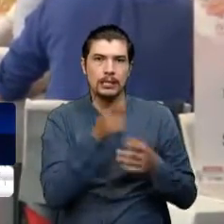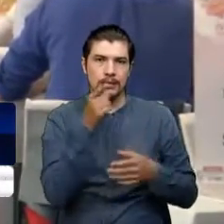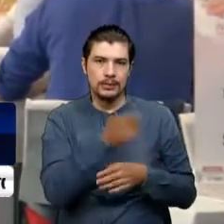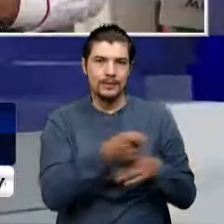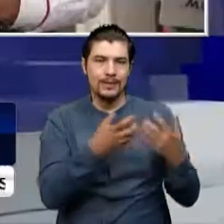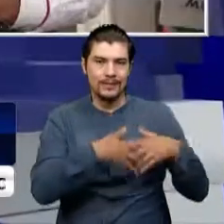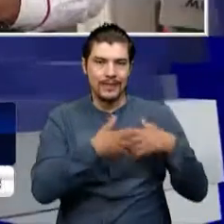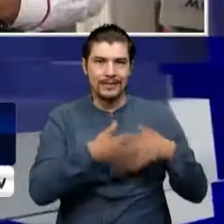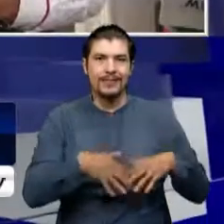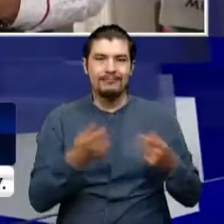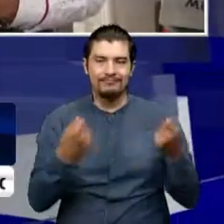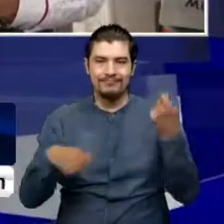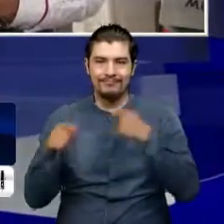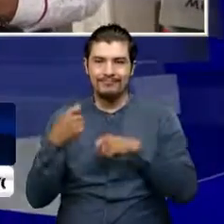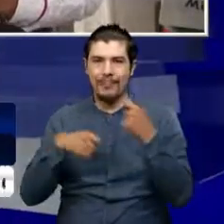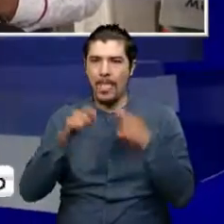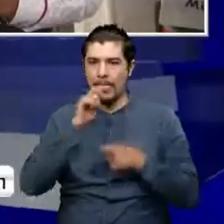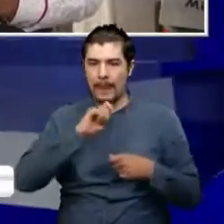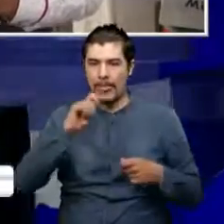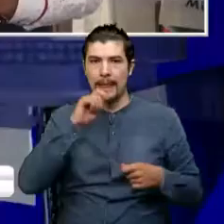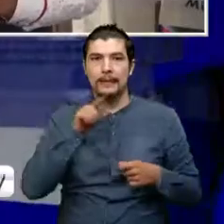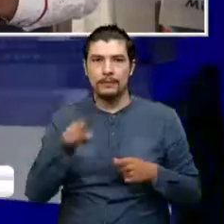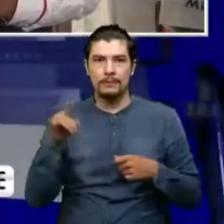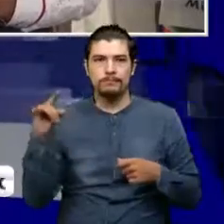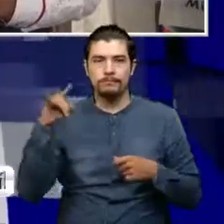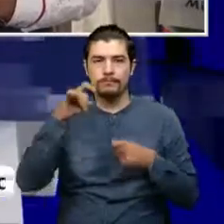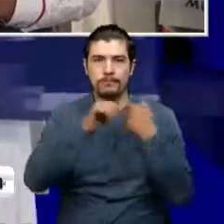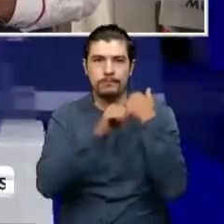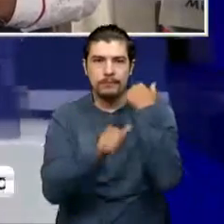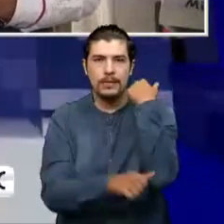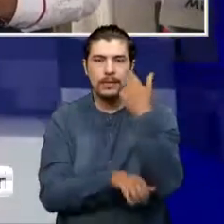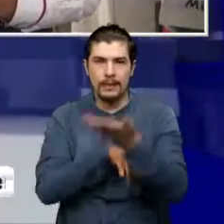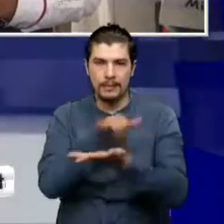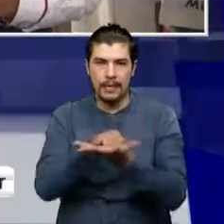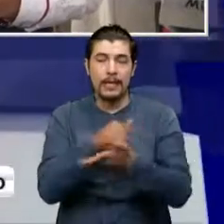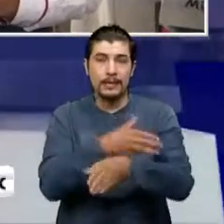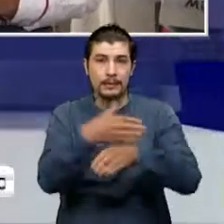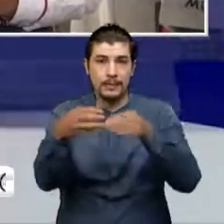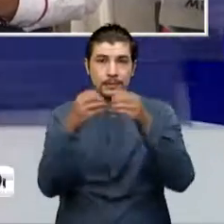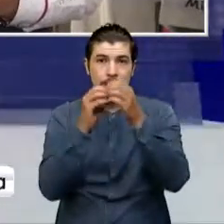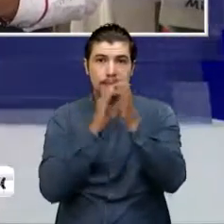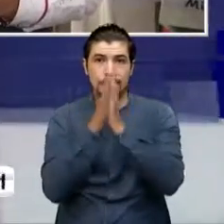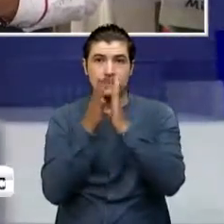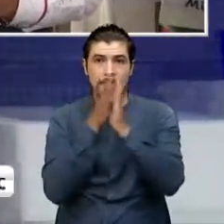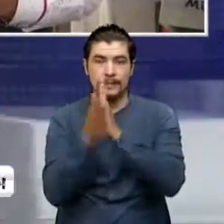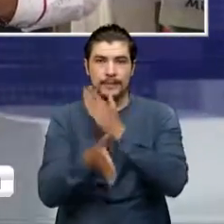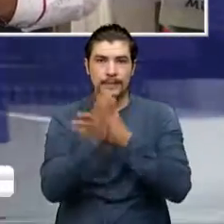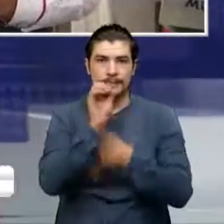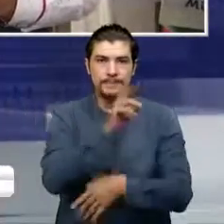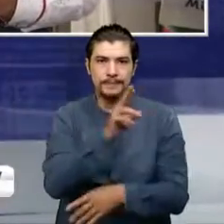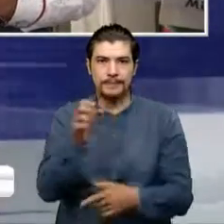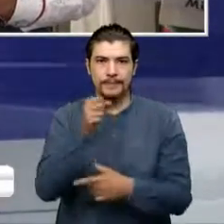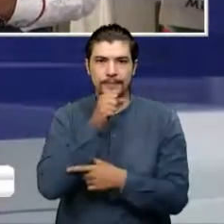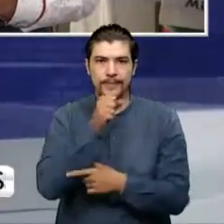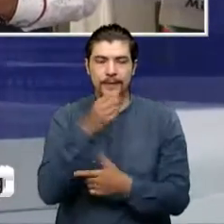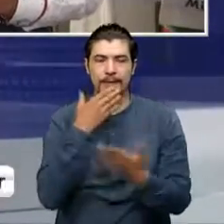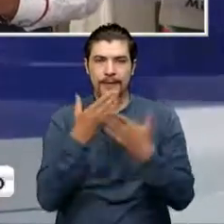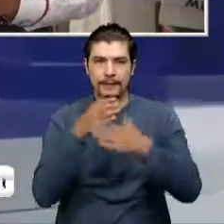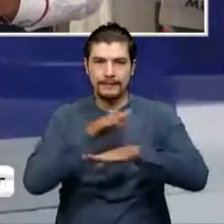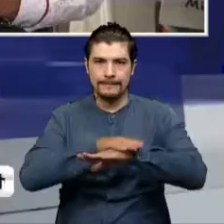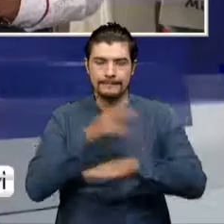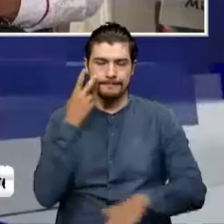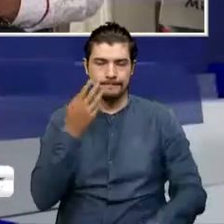las paletas de hormiga culona. Información que les entregamos a esta hora desde el Centro de Ferias de Senfer.